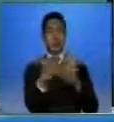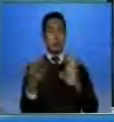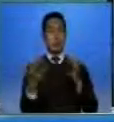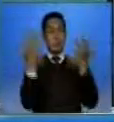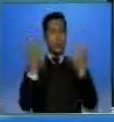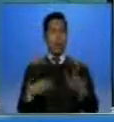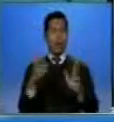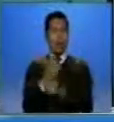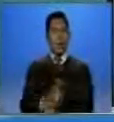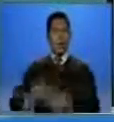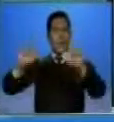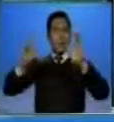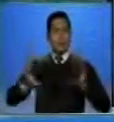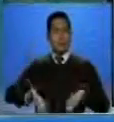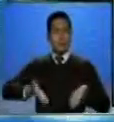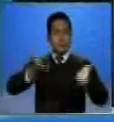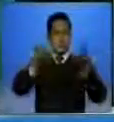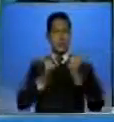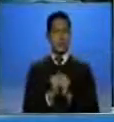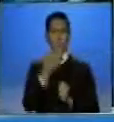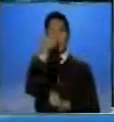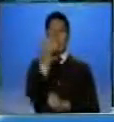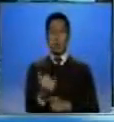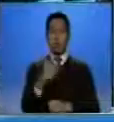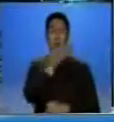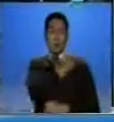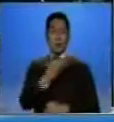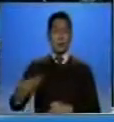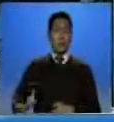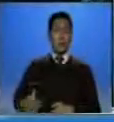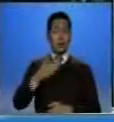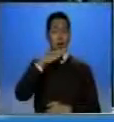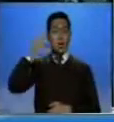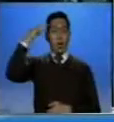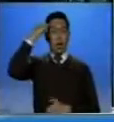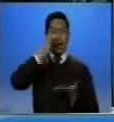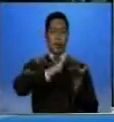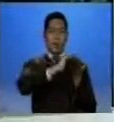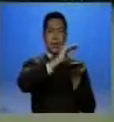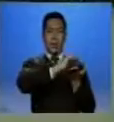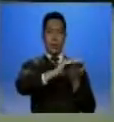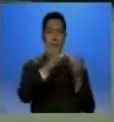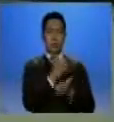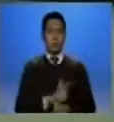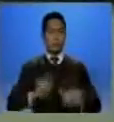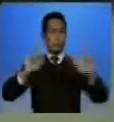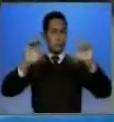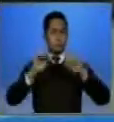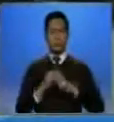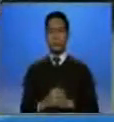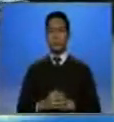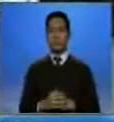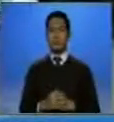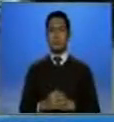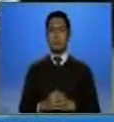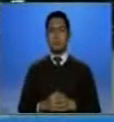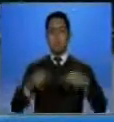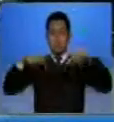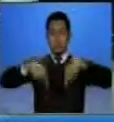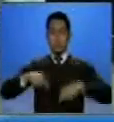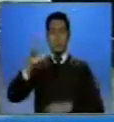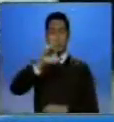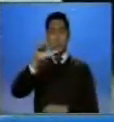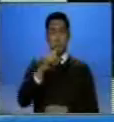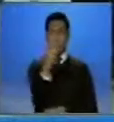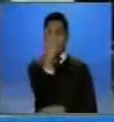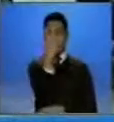de la medianoche por el indulto otorgado por el presidente de la República, Rafael Correa. A medianoche de este lunes,